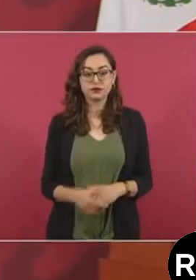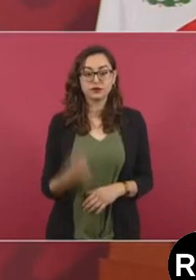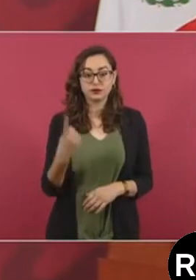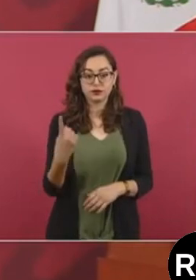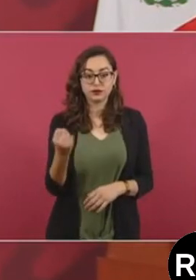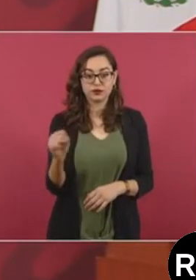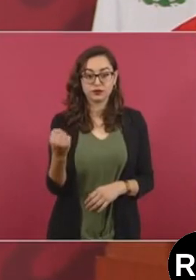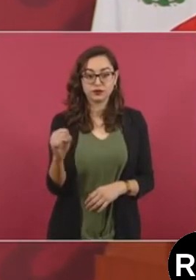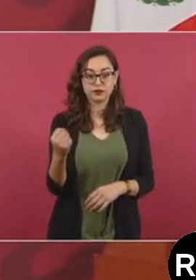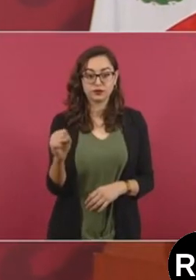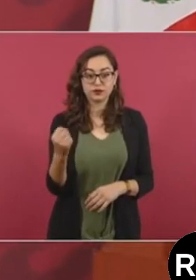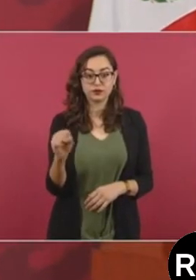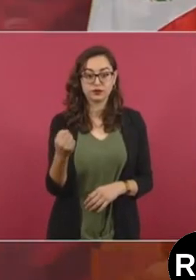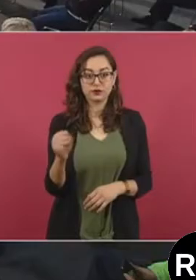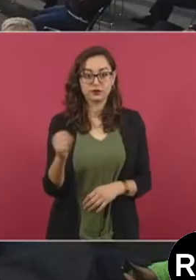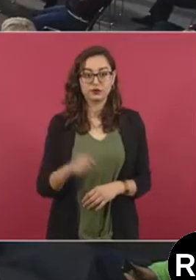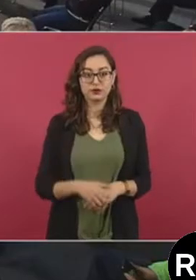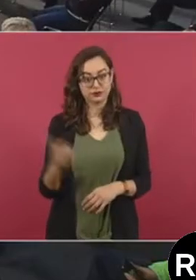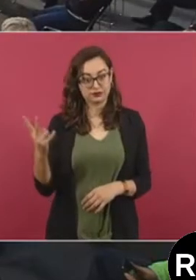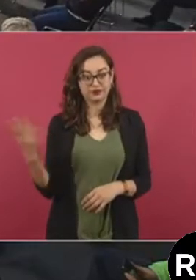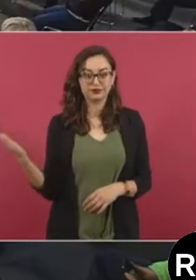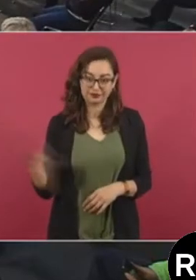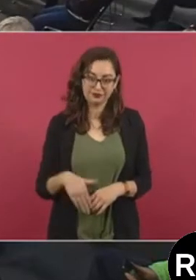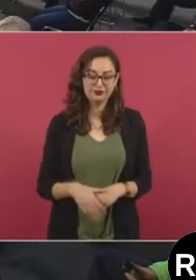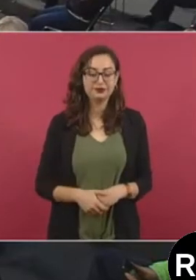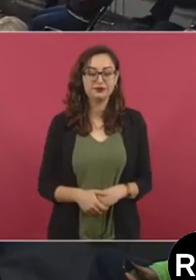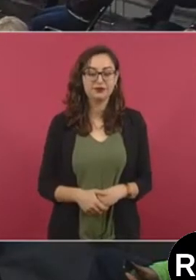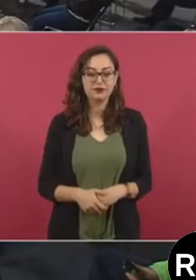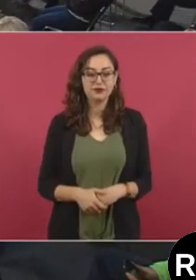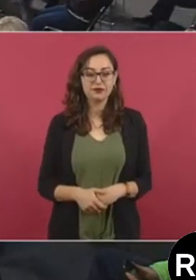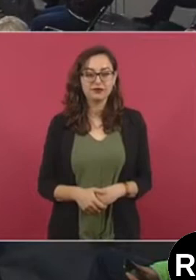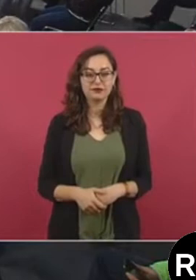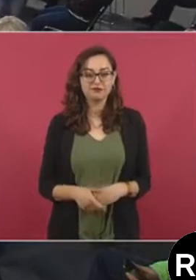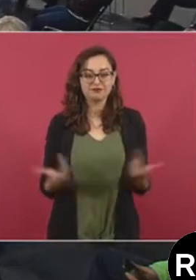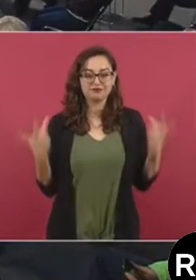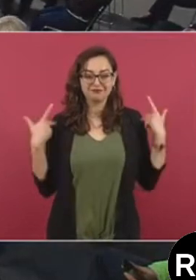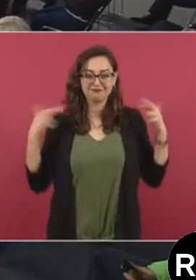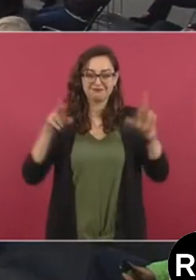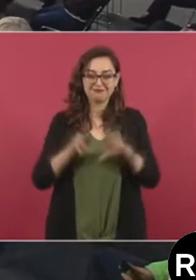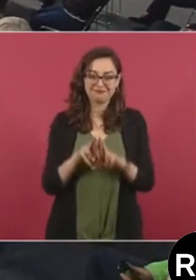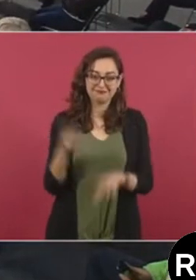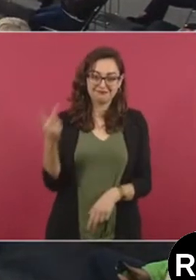septiembre. Vengan las dos, son maestras.